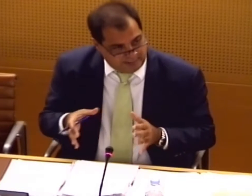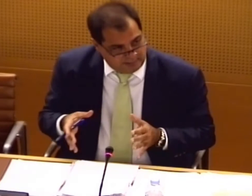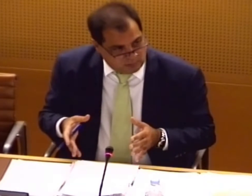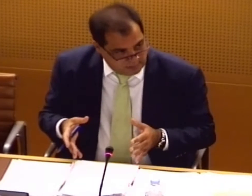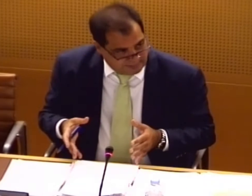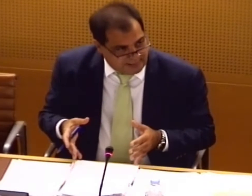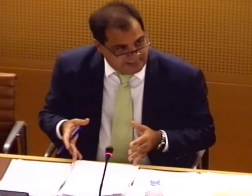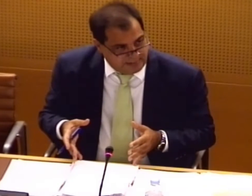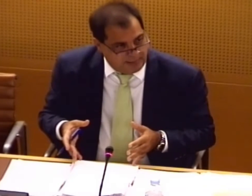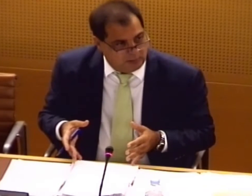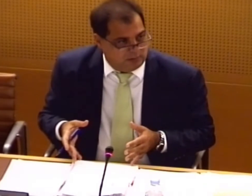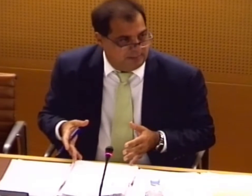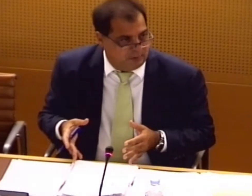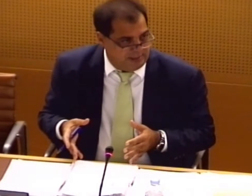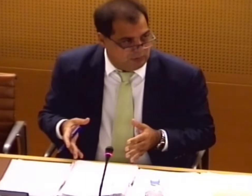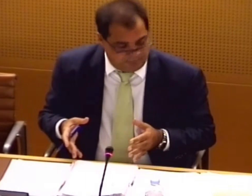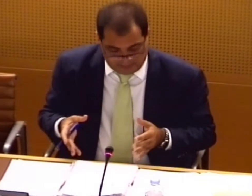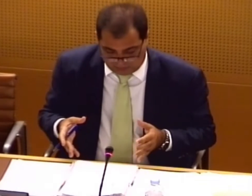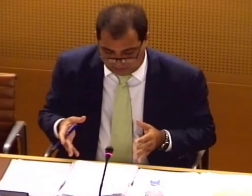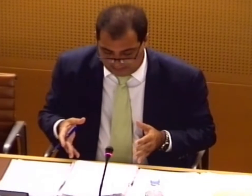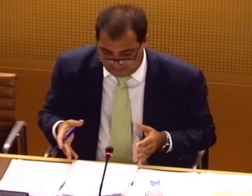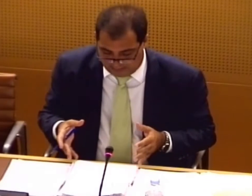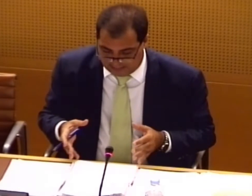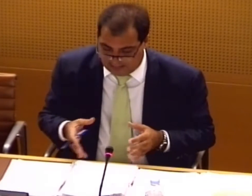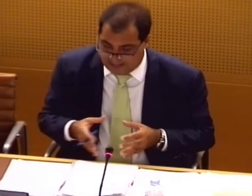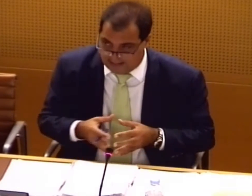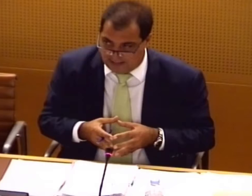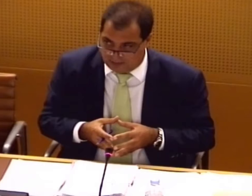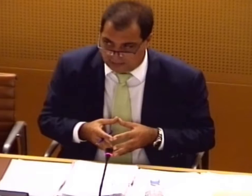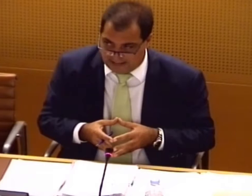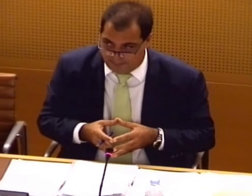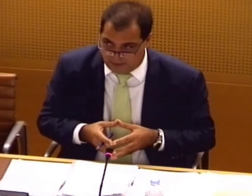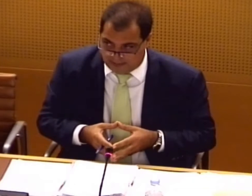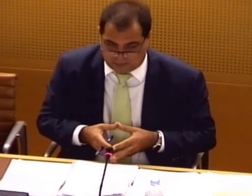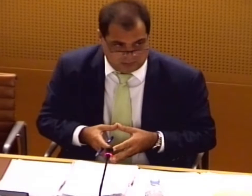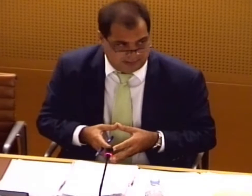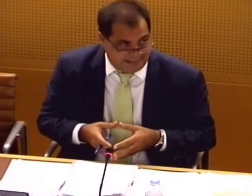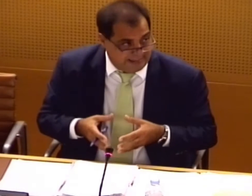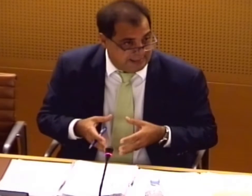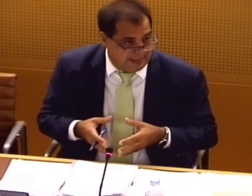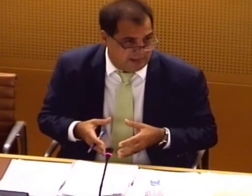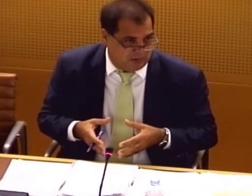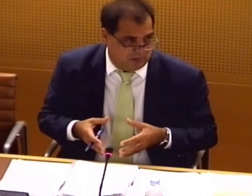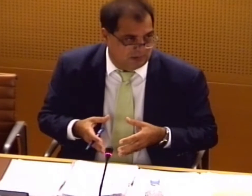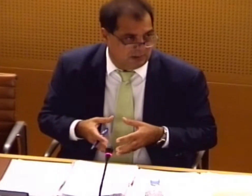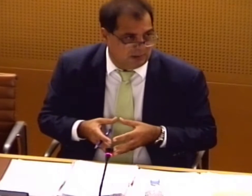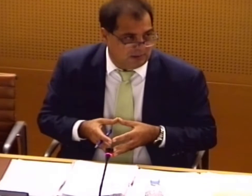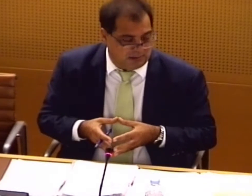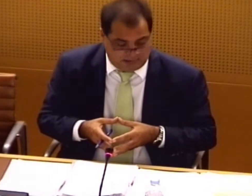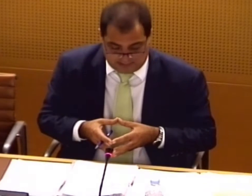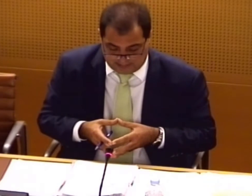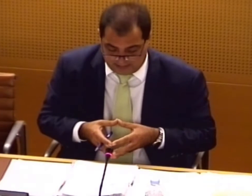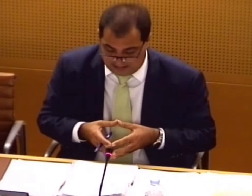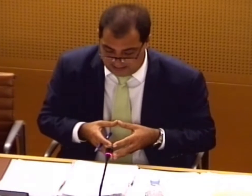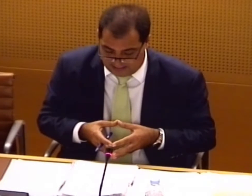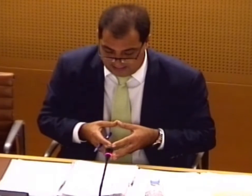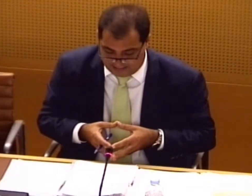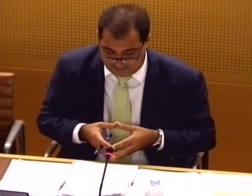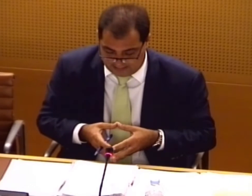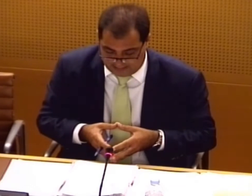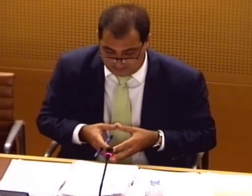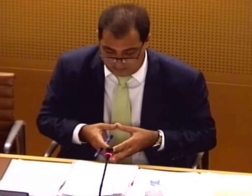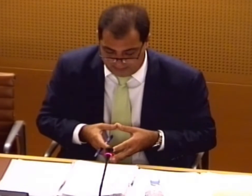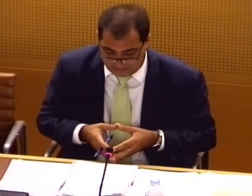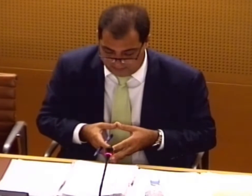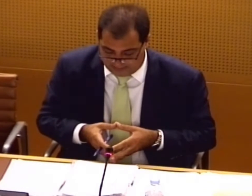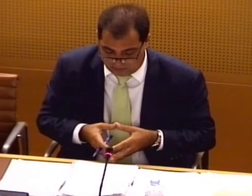con lo que hoy se trae en este pleno en proyectos de inversión sostenible, el total de proyectos que en este ejercicio se van a